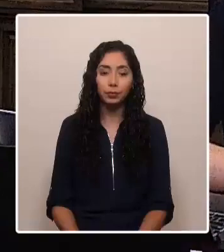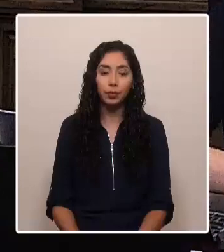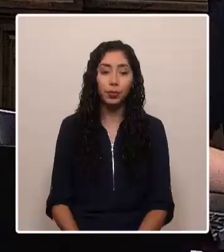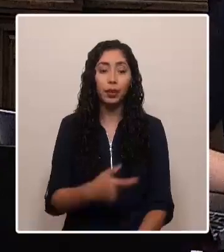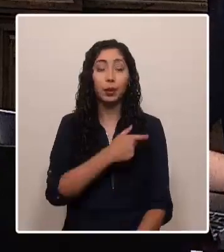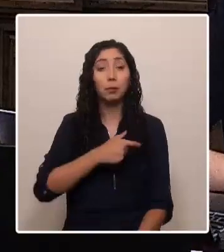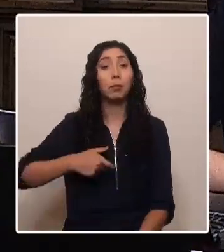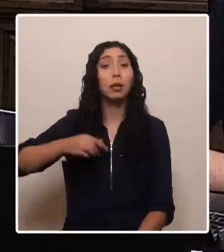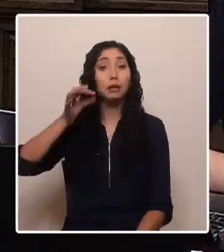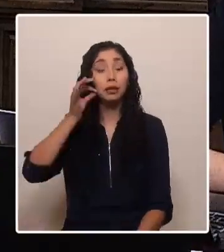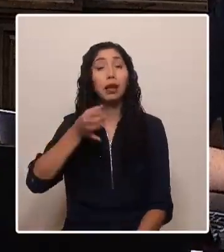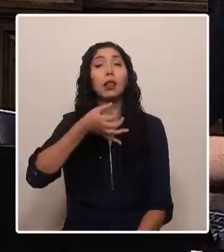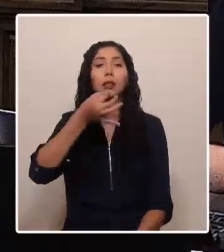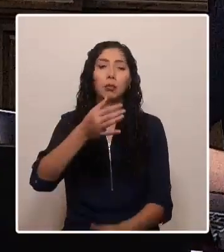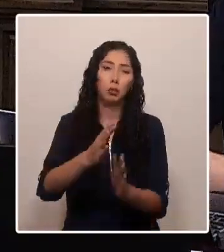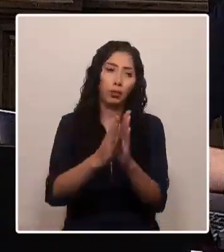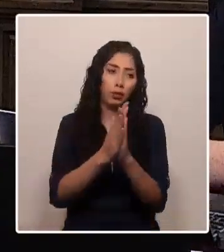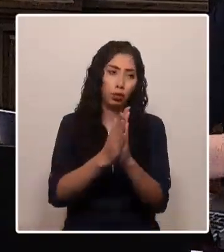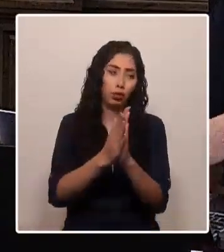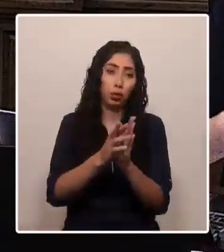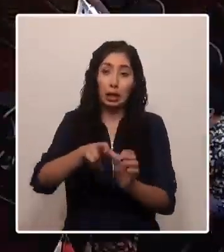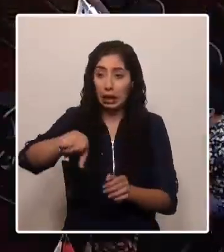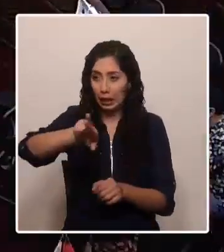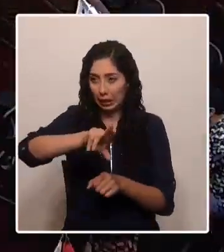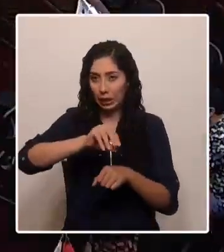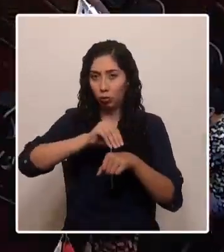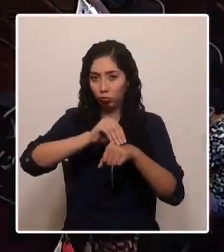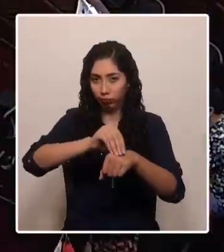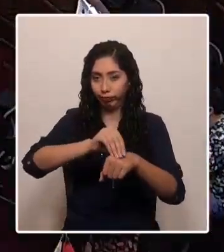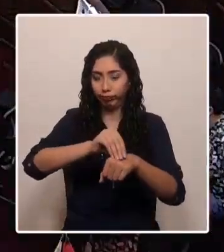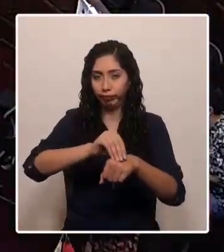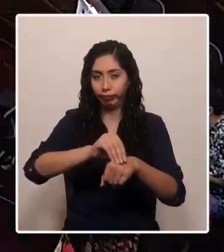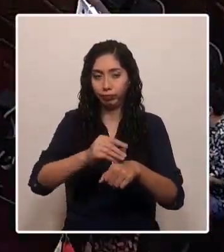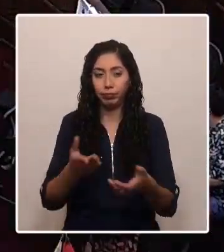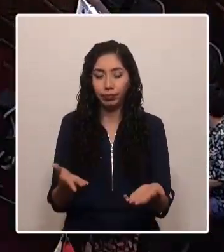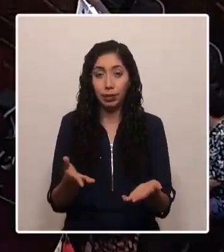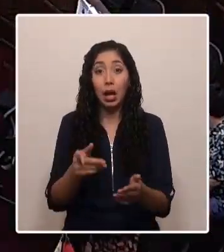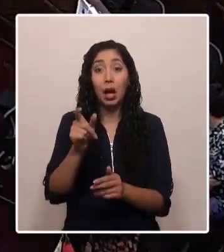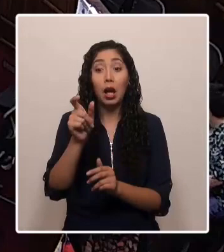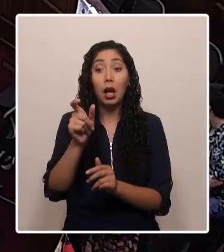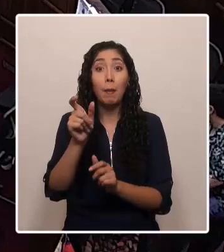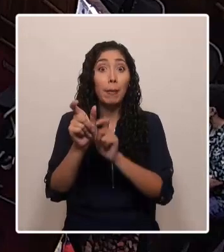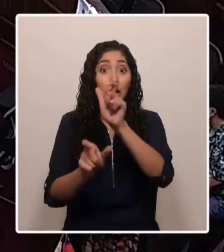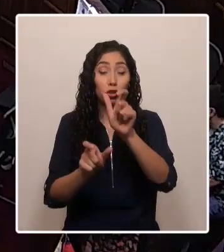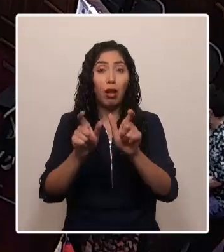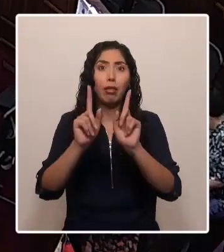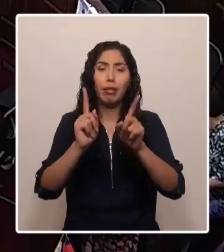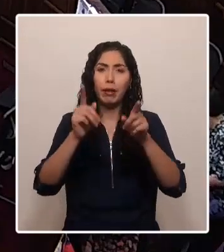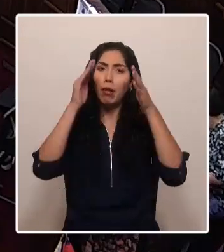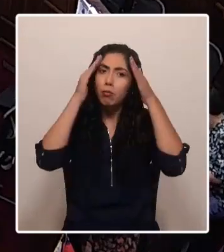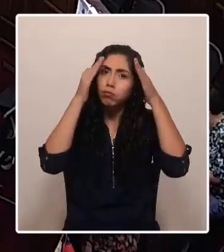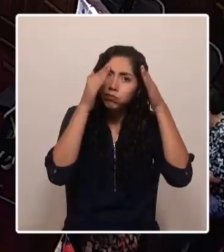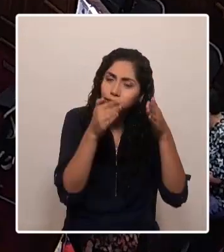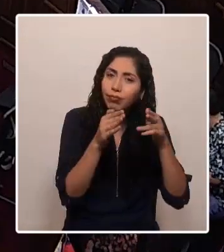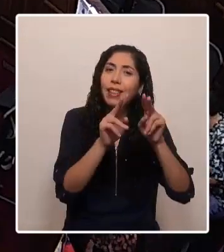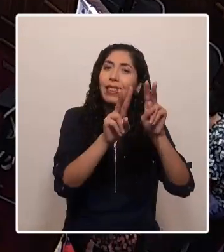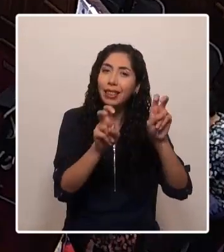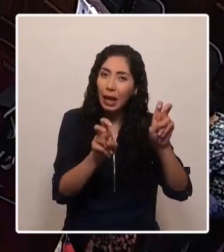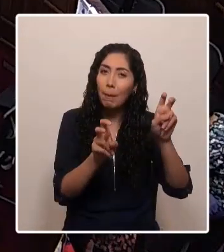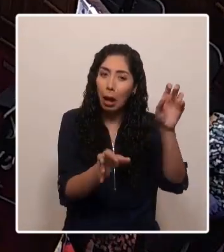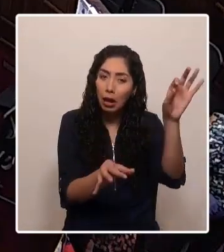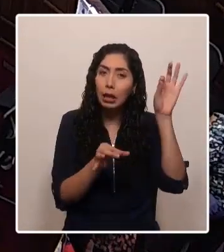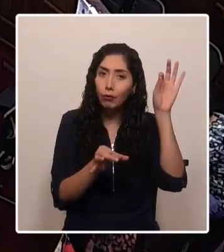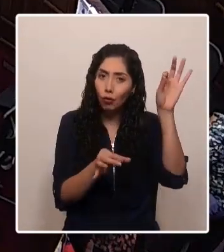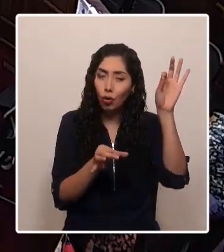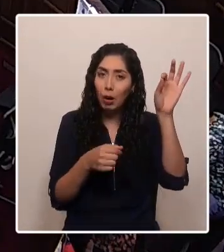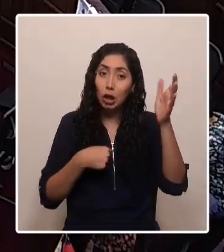Estimados constituyentes, por favor reitero un llamado amistoso a que nos centremos en la temática acorde a lo que leí al inicio y